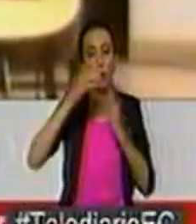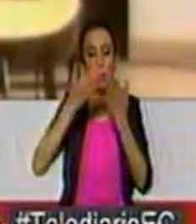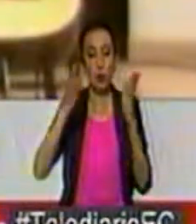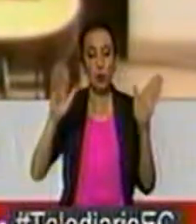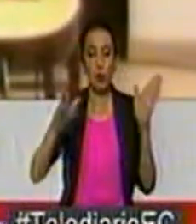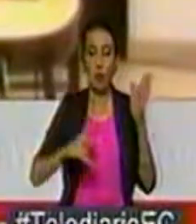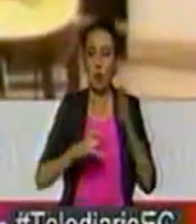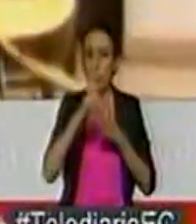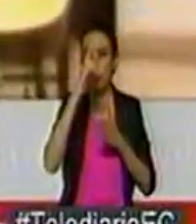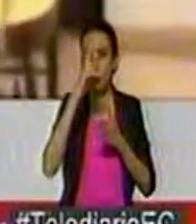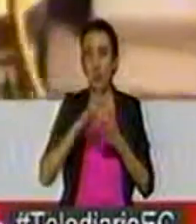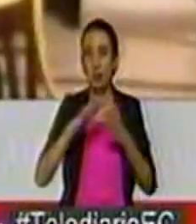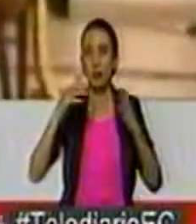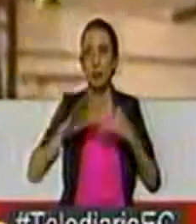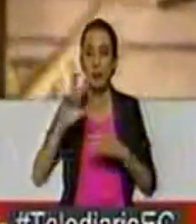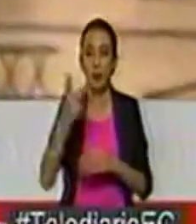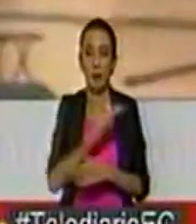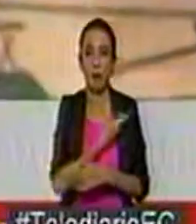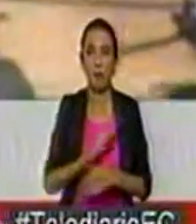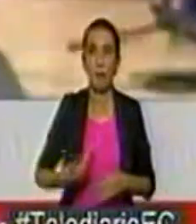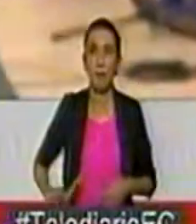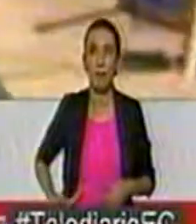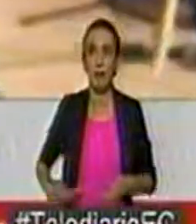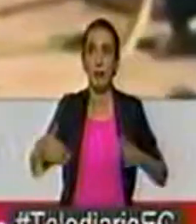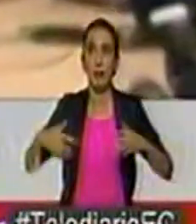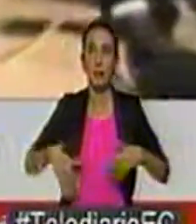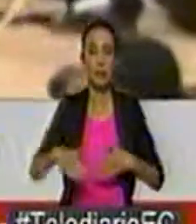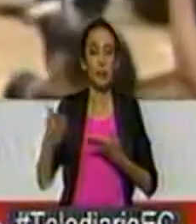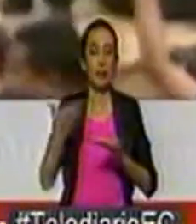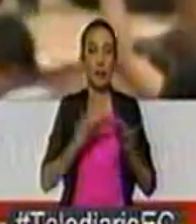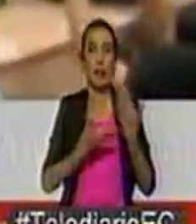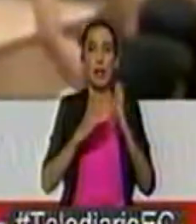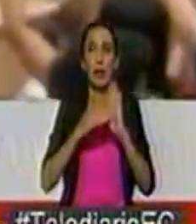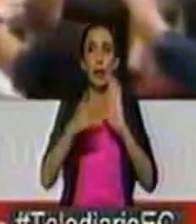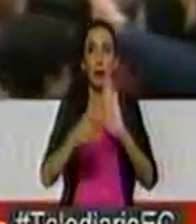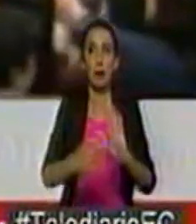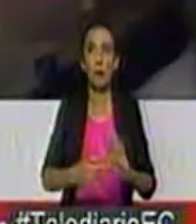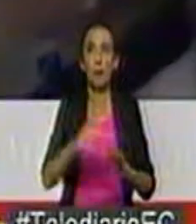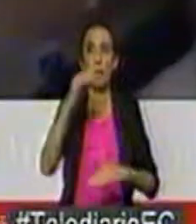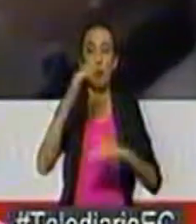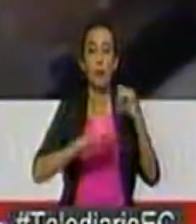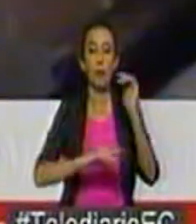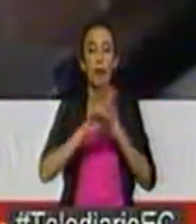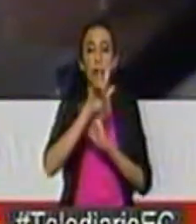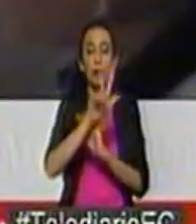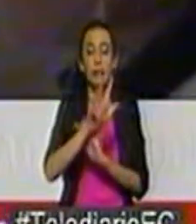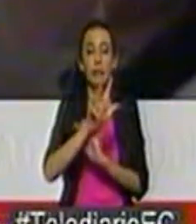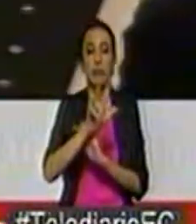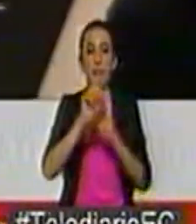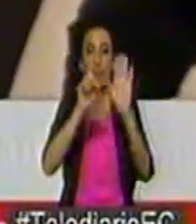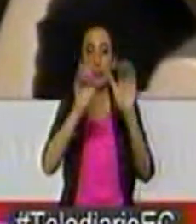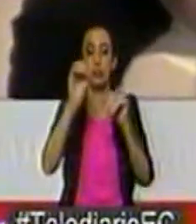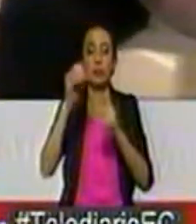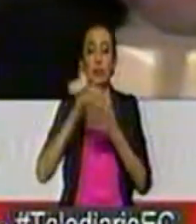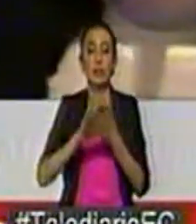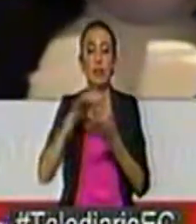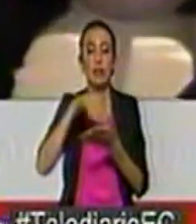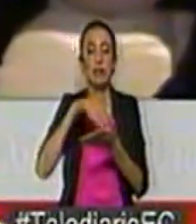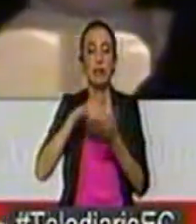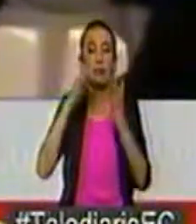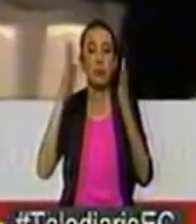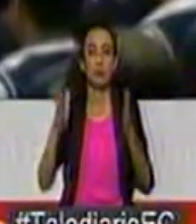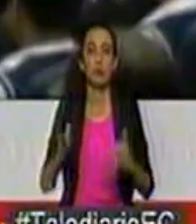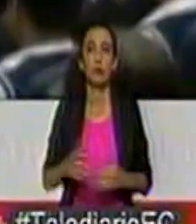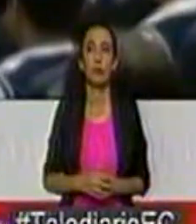el vicepresidente de la República, Otto Sonne-Holzner, y que beneficiará a más de 360 alumnos en su formación